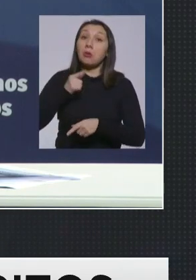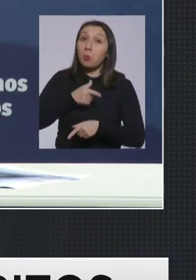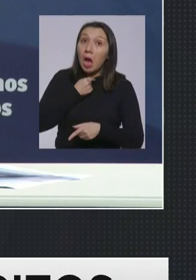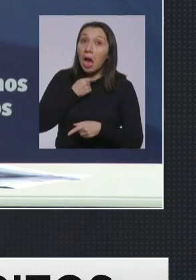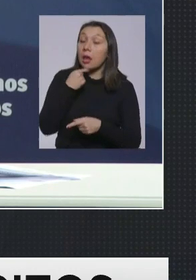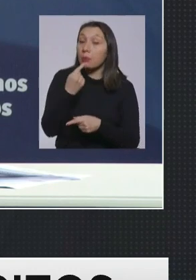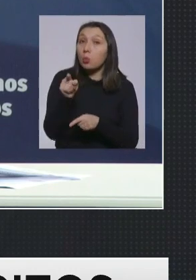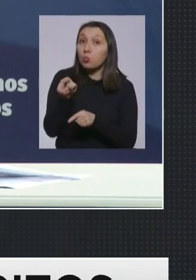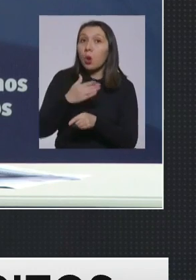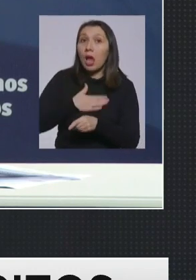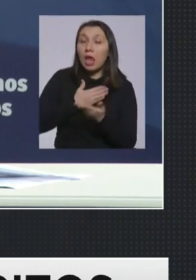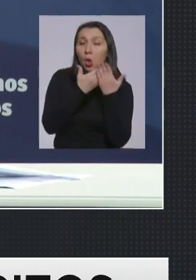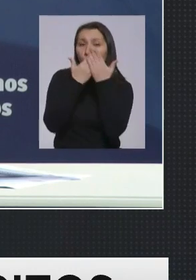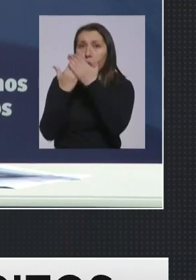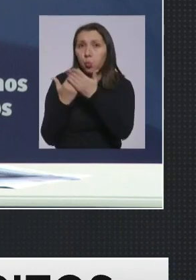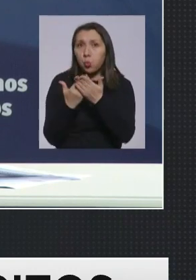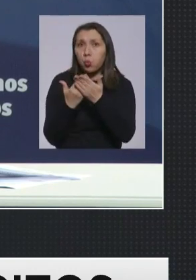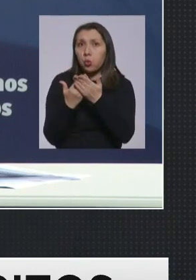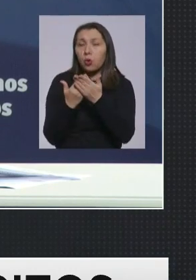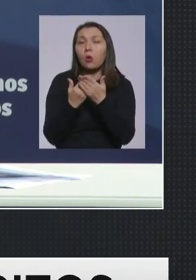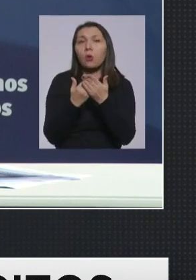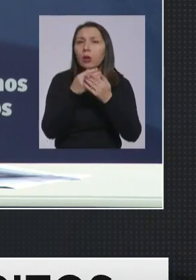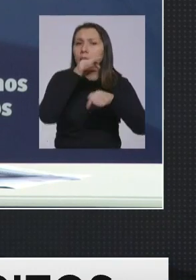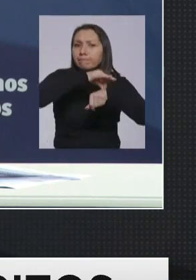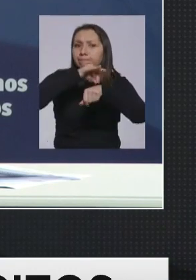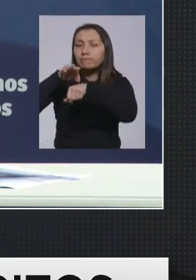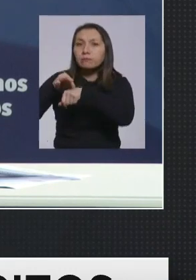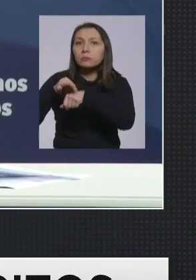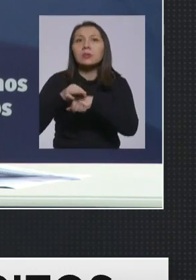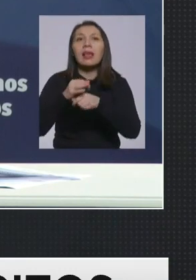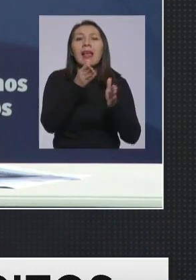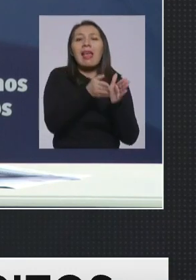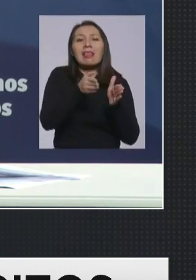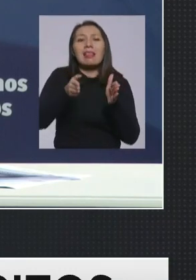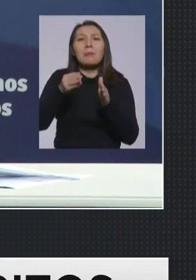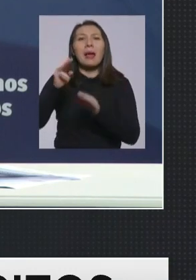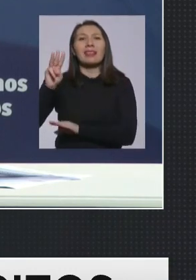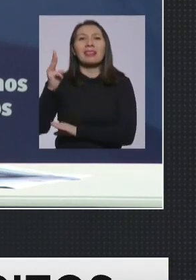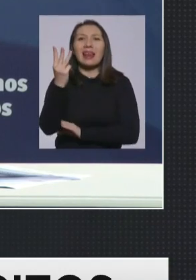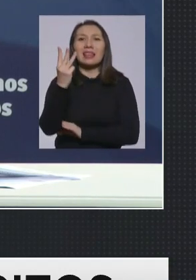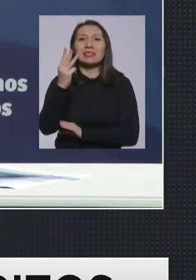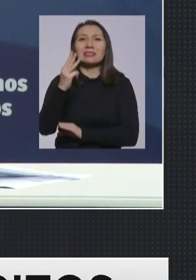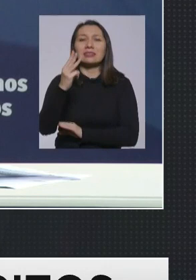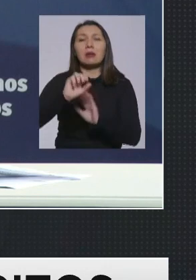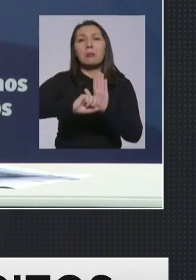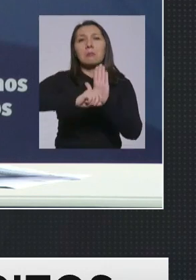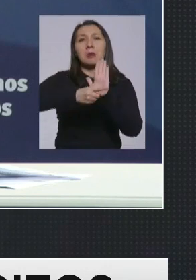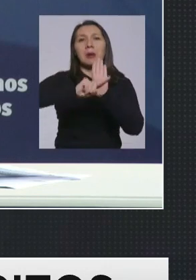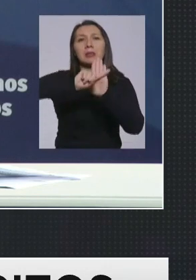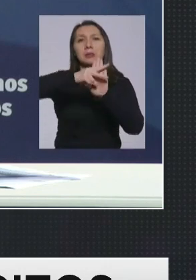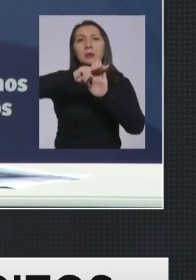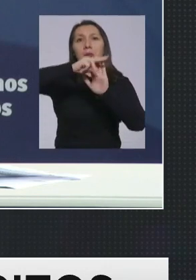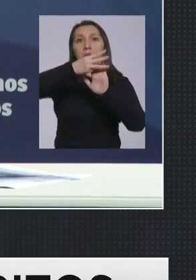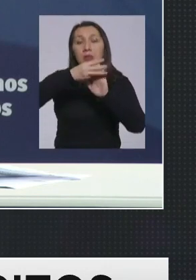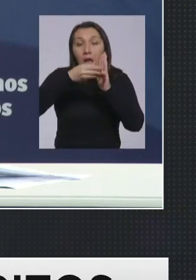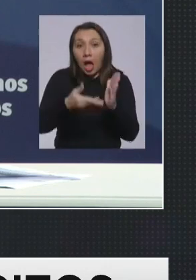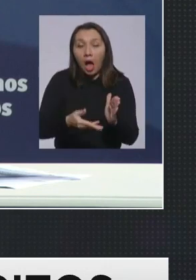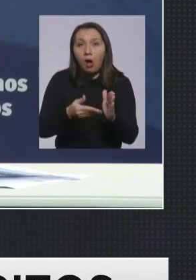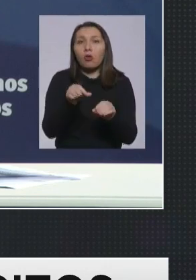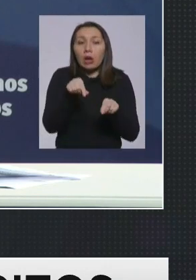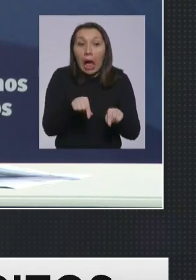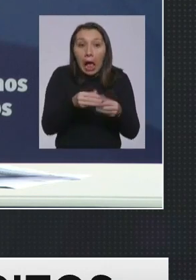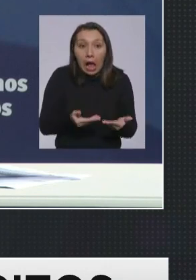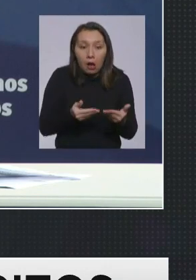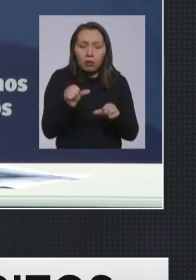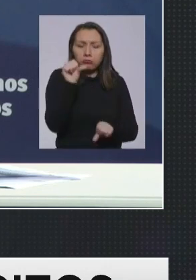estudio clínico en fase 3 qué significa esto que cuando uno está fabricando una